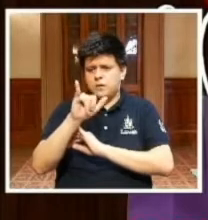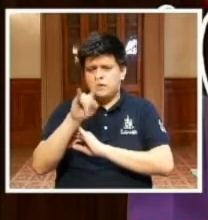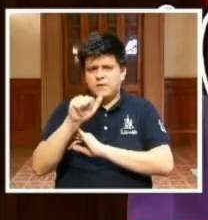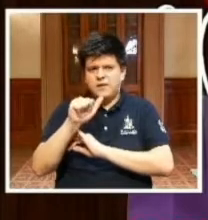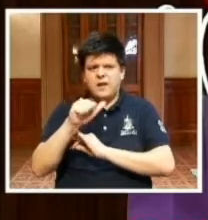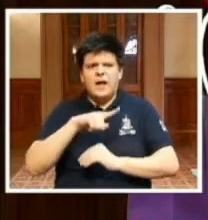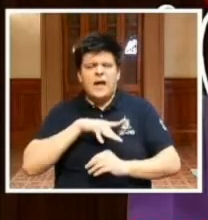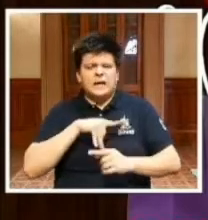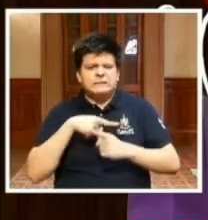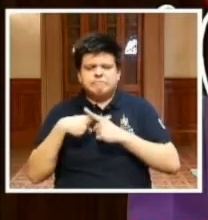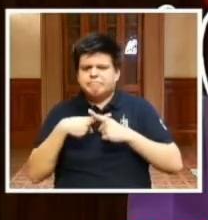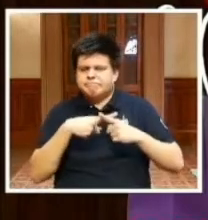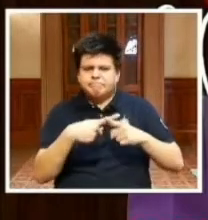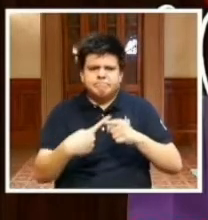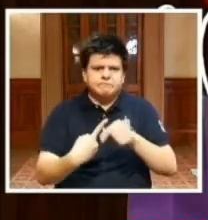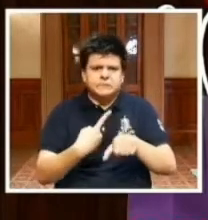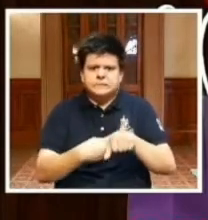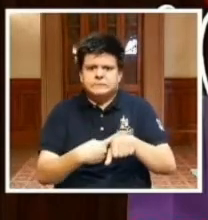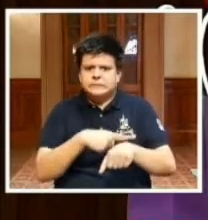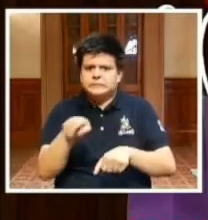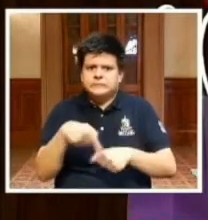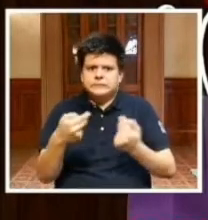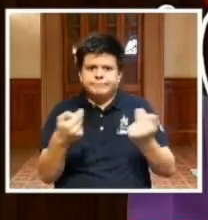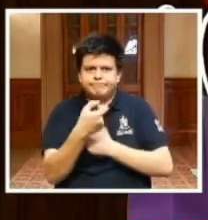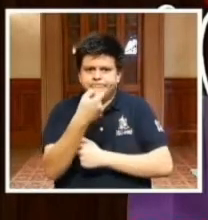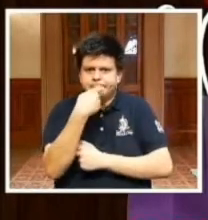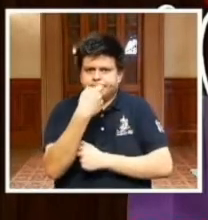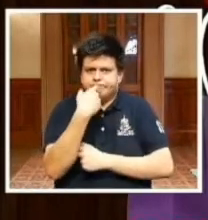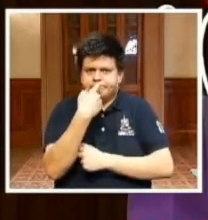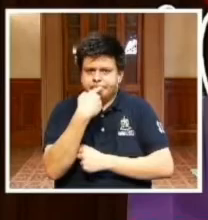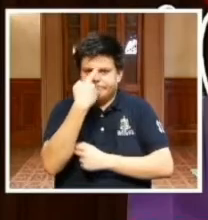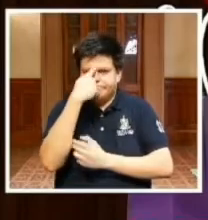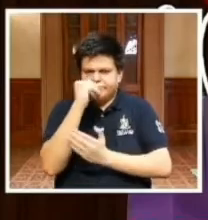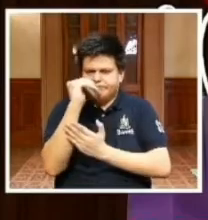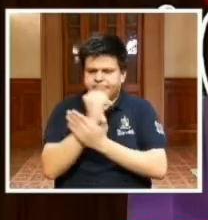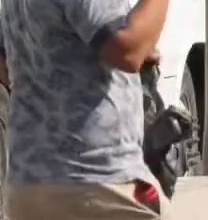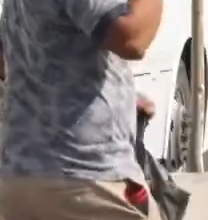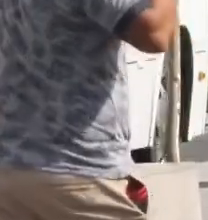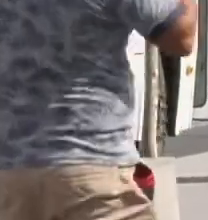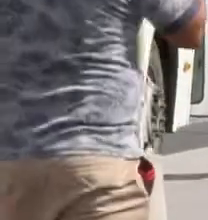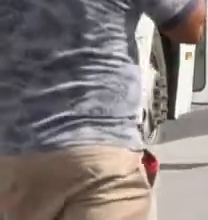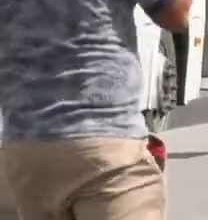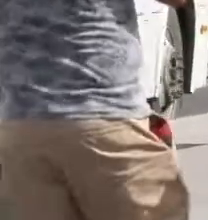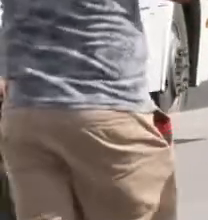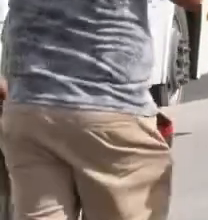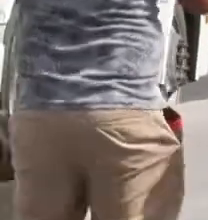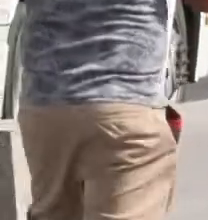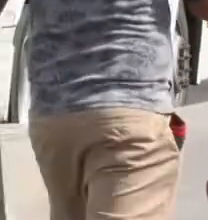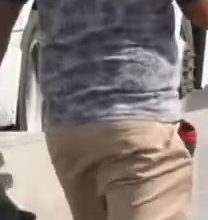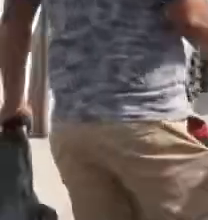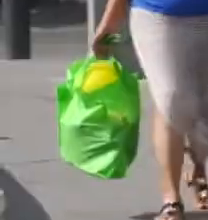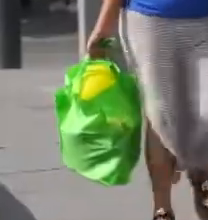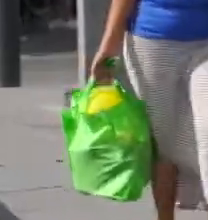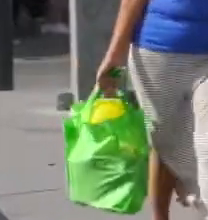que requieren tratamiento inmunosupresor, es decir, un tratamiento que baja las defensas del organismo. Quienes tienen estos